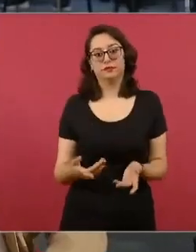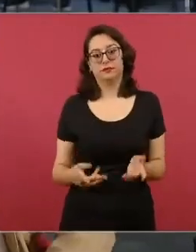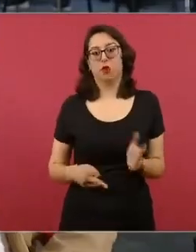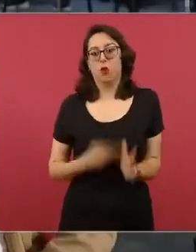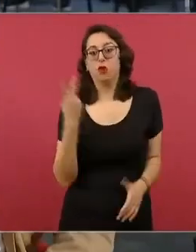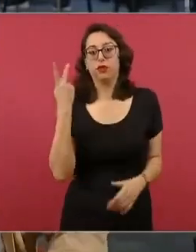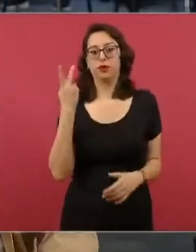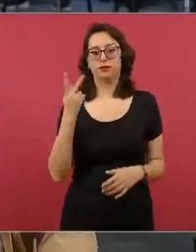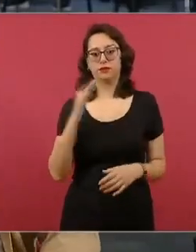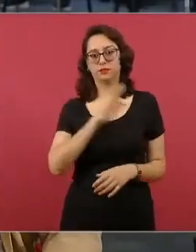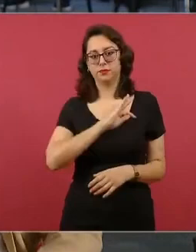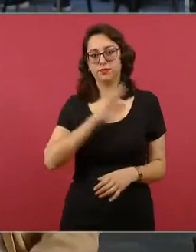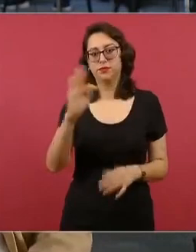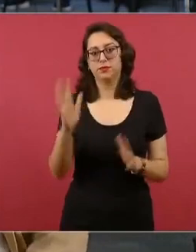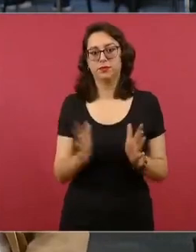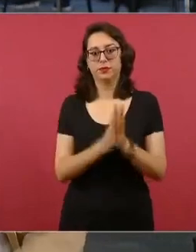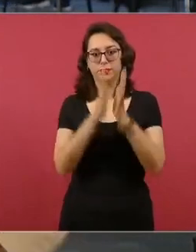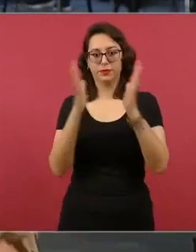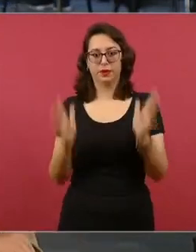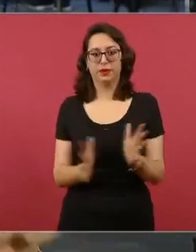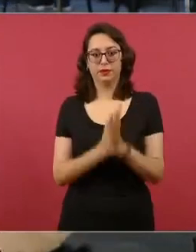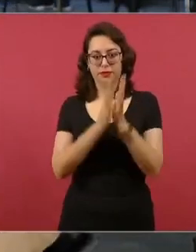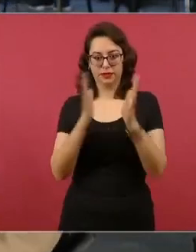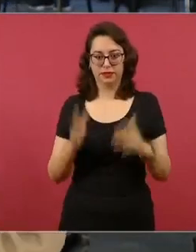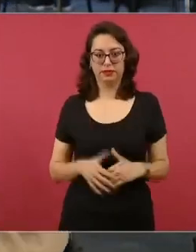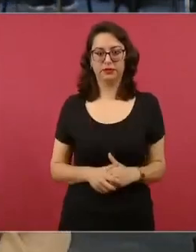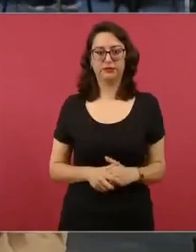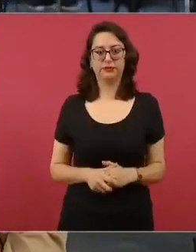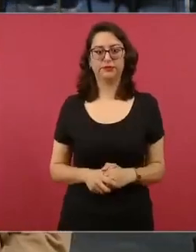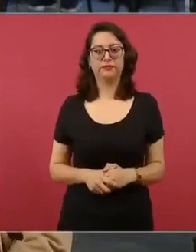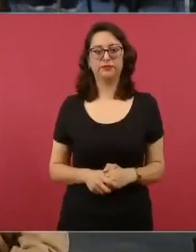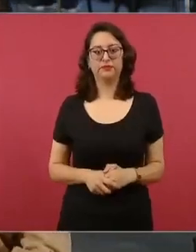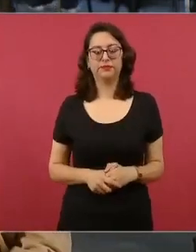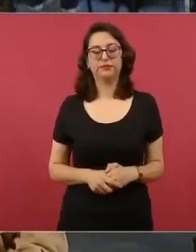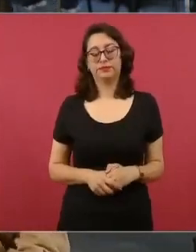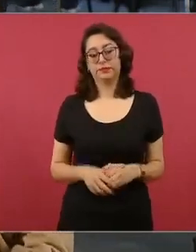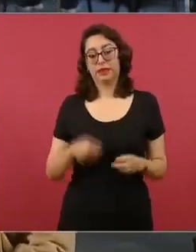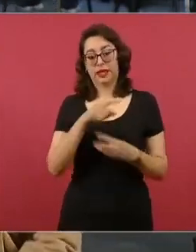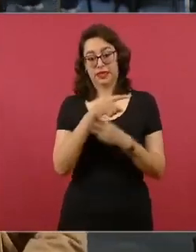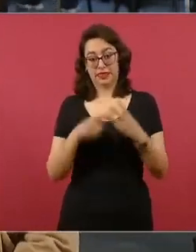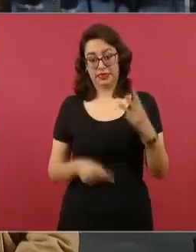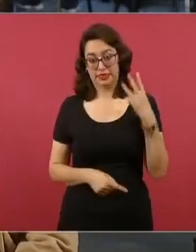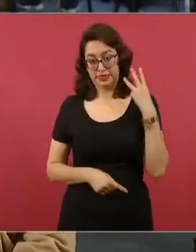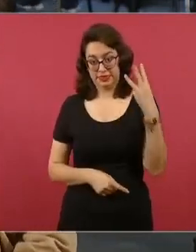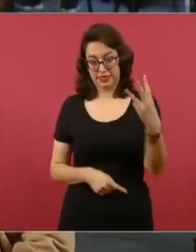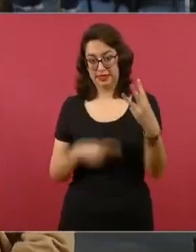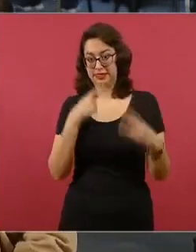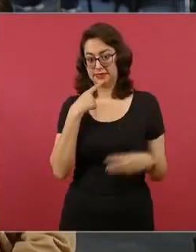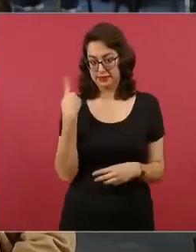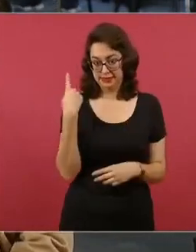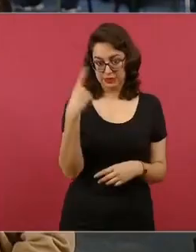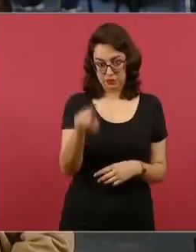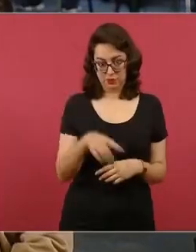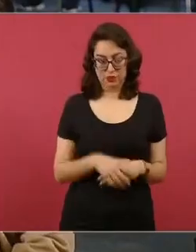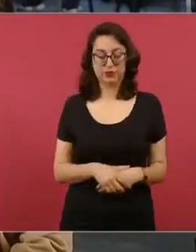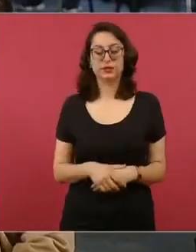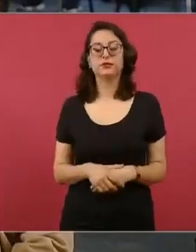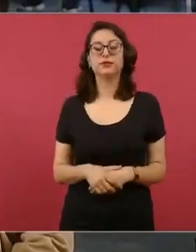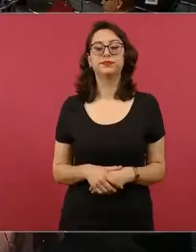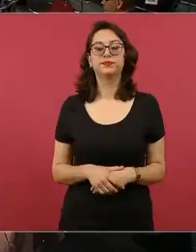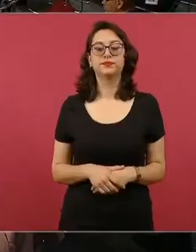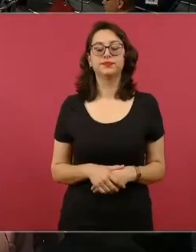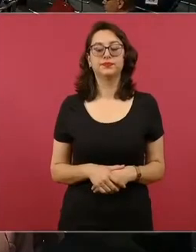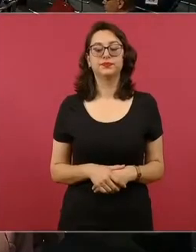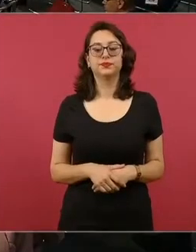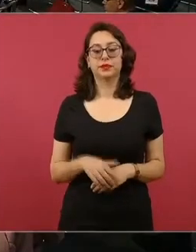nada, le quiero… Son 3 denuncias que le traigo. Una es de una ciudadana de la Ciudad de México, que nos ha pedido